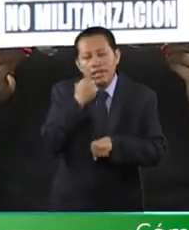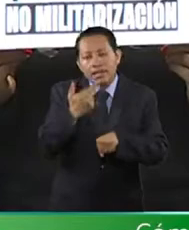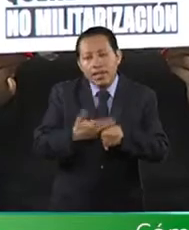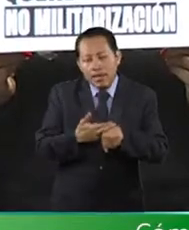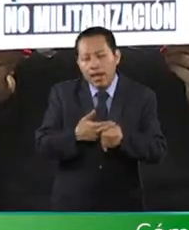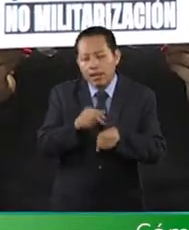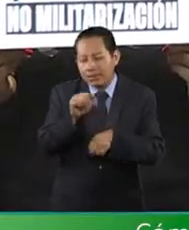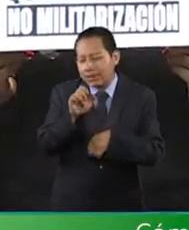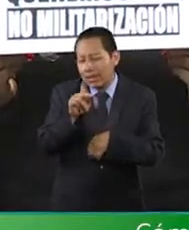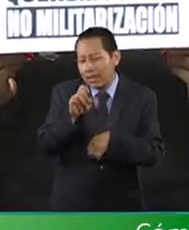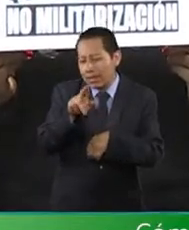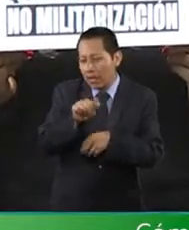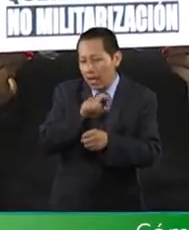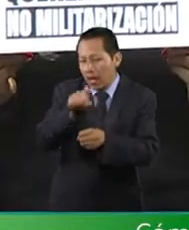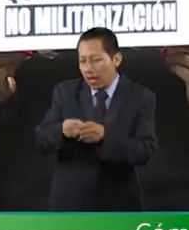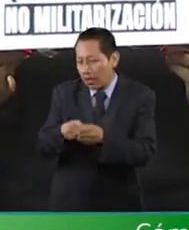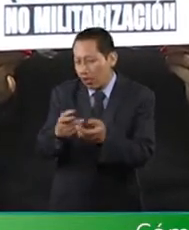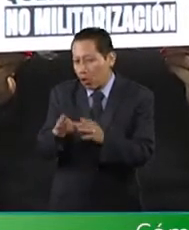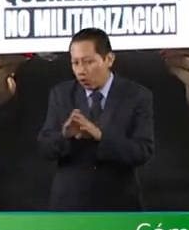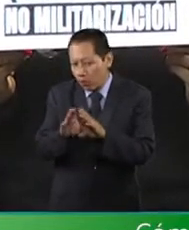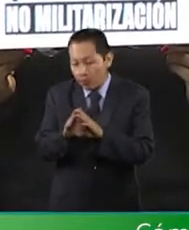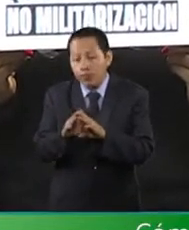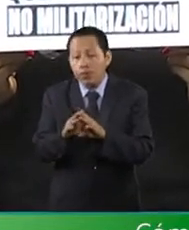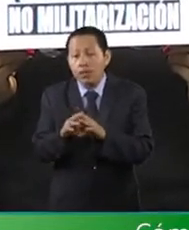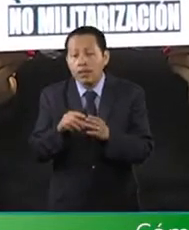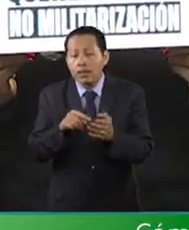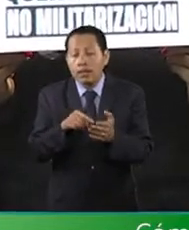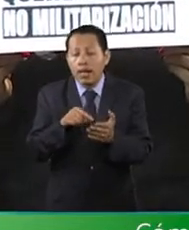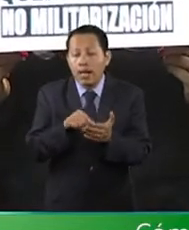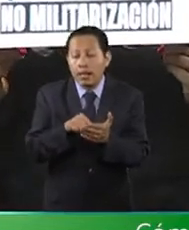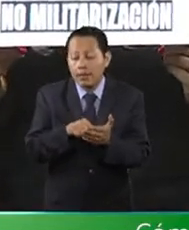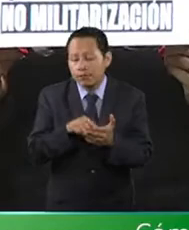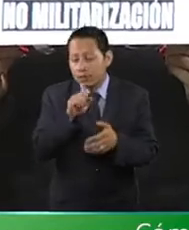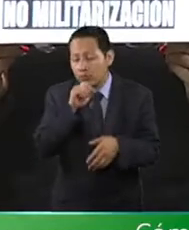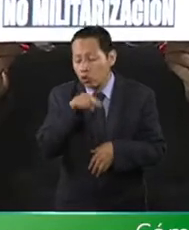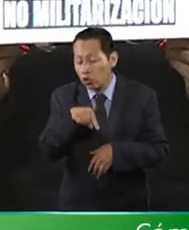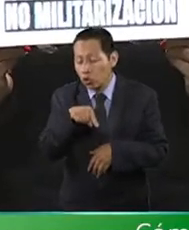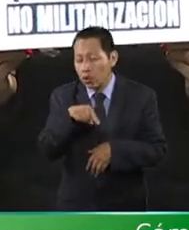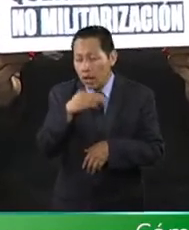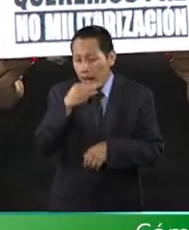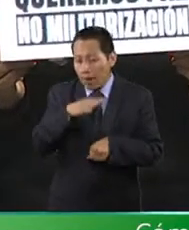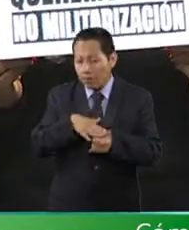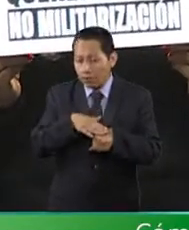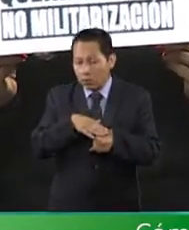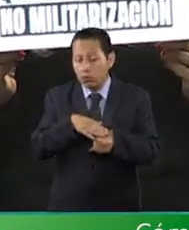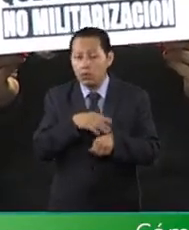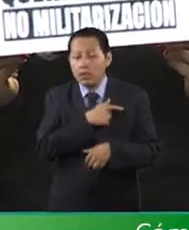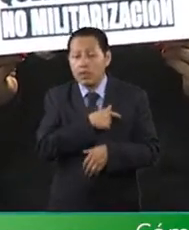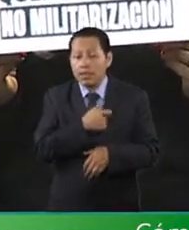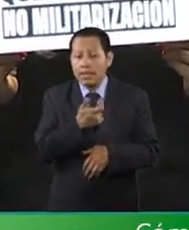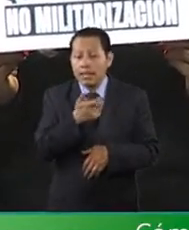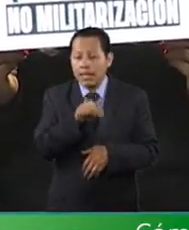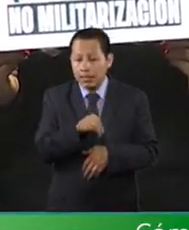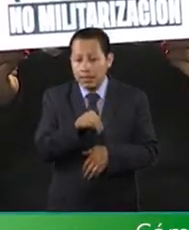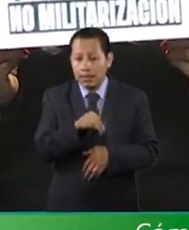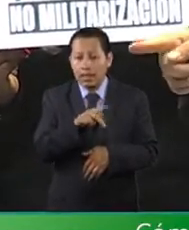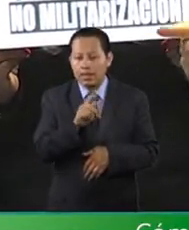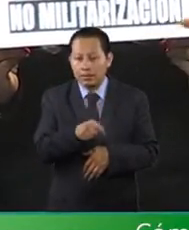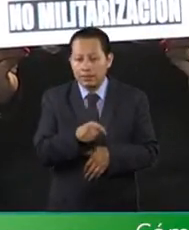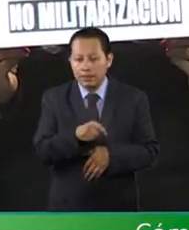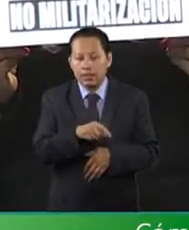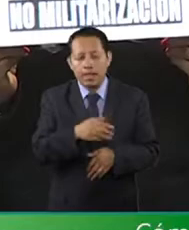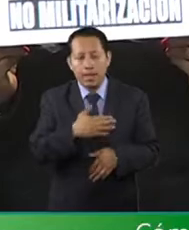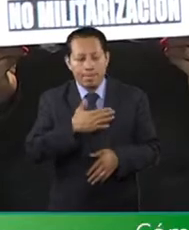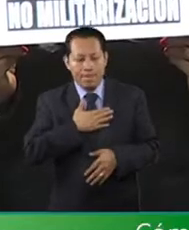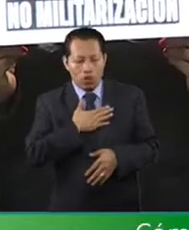de la defensa nacional que está aquí diciendo este juguete la guardia es mío no es de